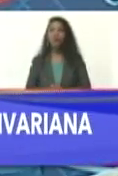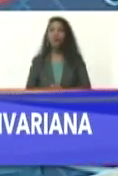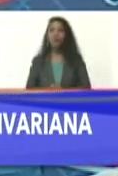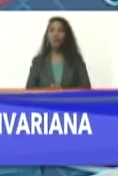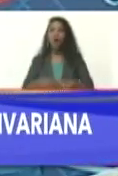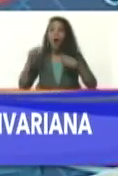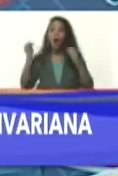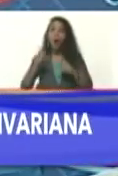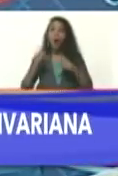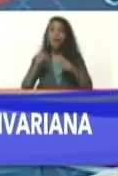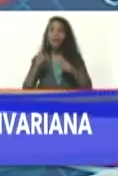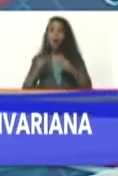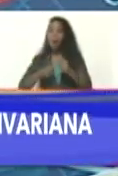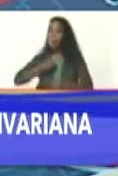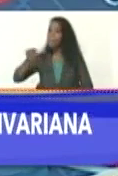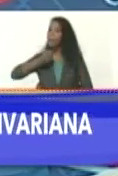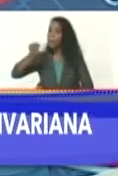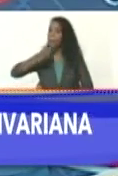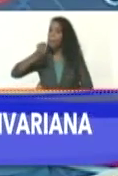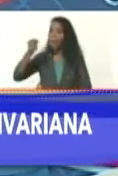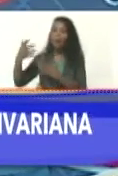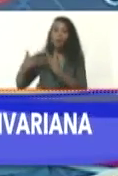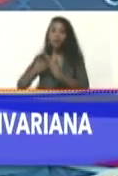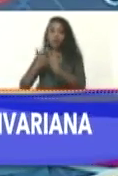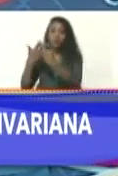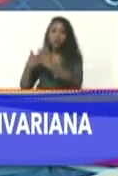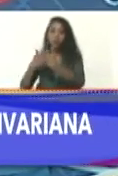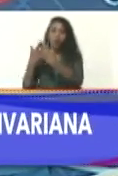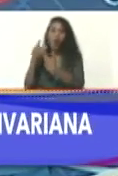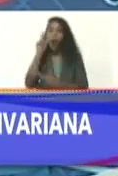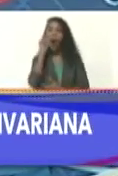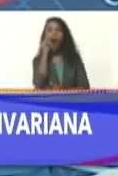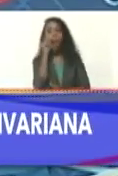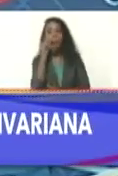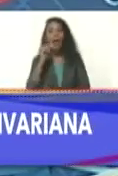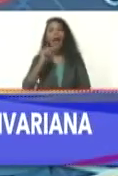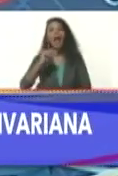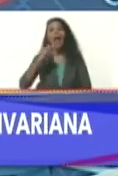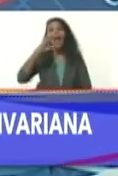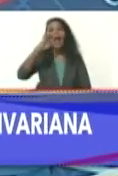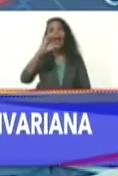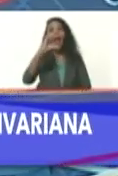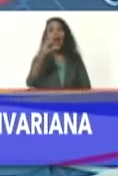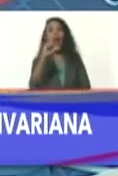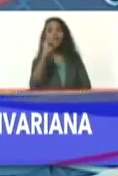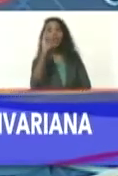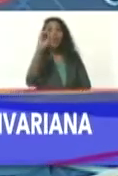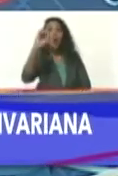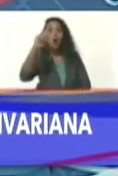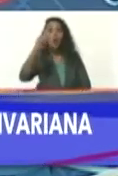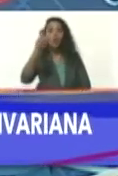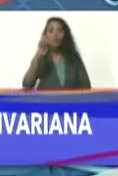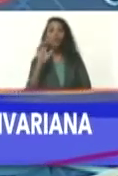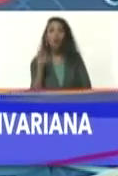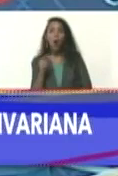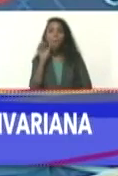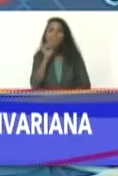Hoy di una rueda de prensa en Estados Unidos, un señor llamado Elio Abram, viejito malvado.